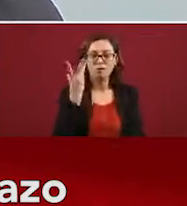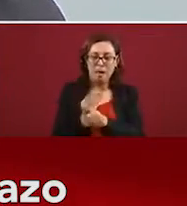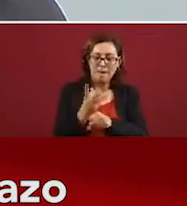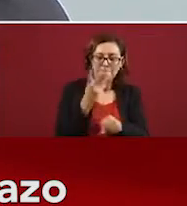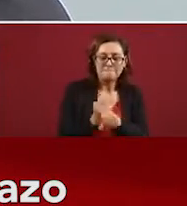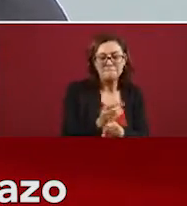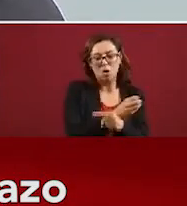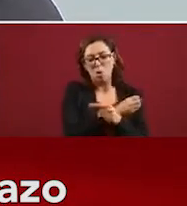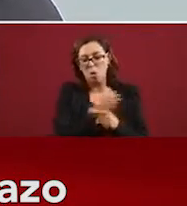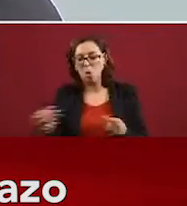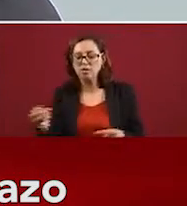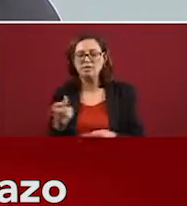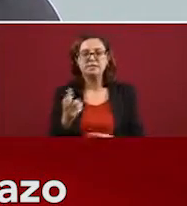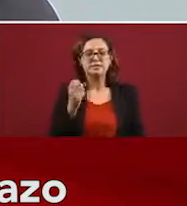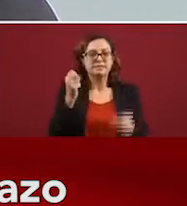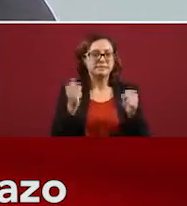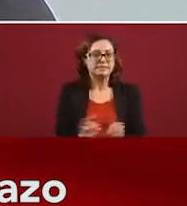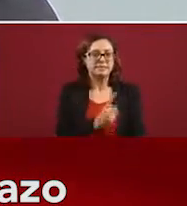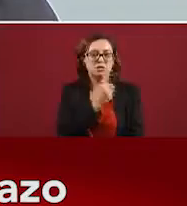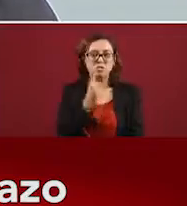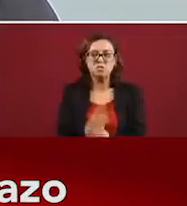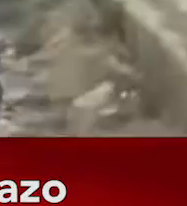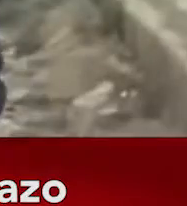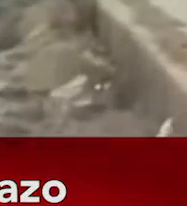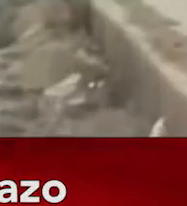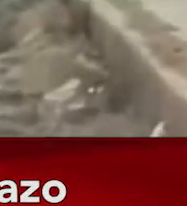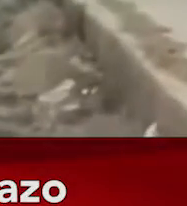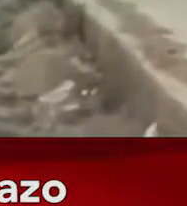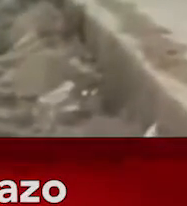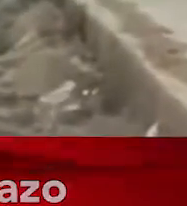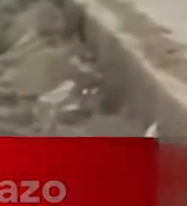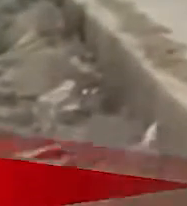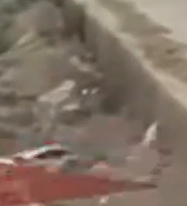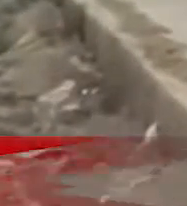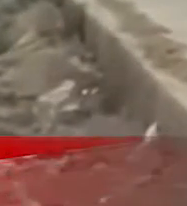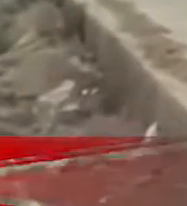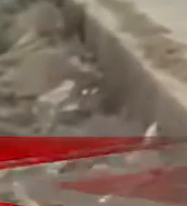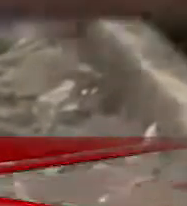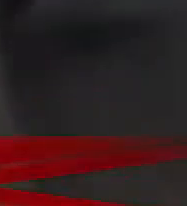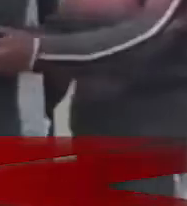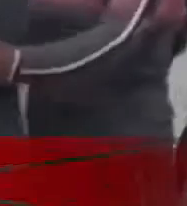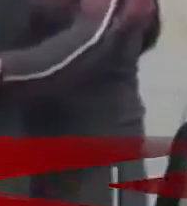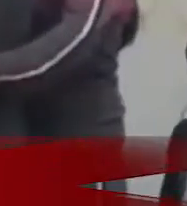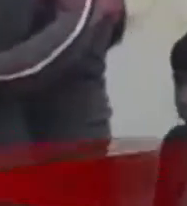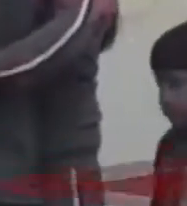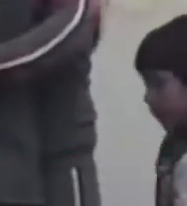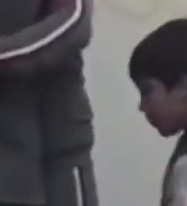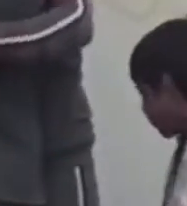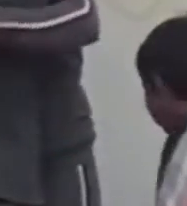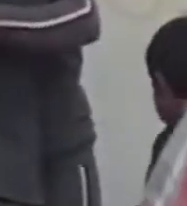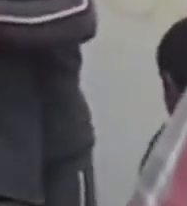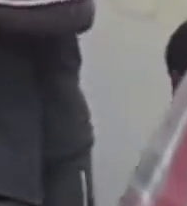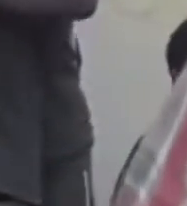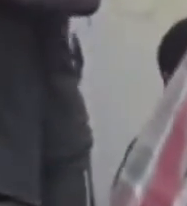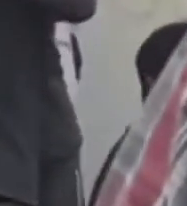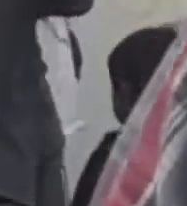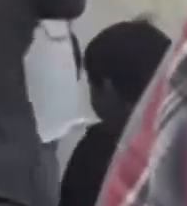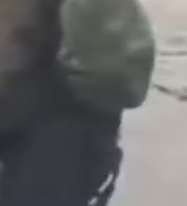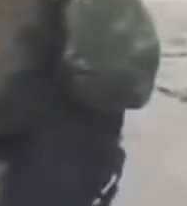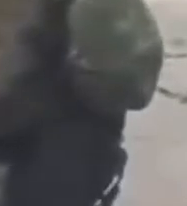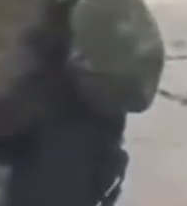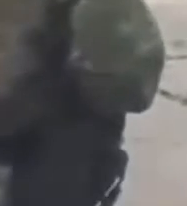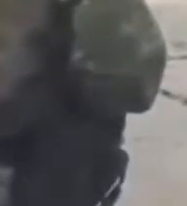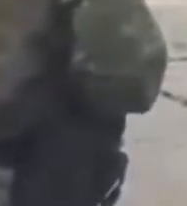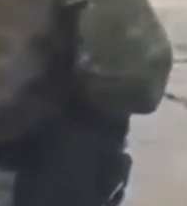propusimos detener la tendencia dijo alfonso durazo titular de la secretaría de seguridad pública y protección ciudadana en conferencia presidencial